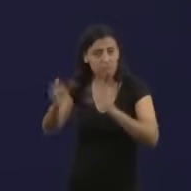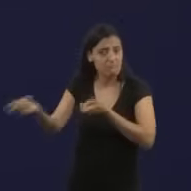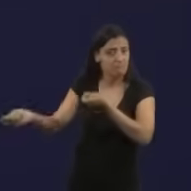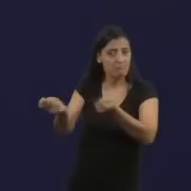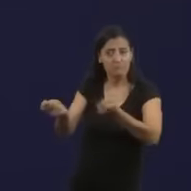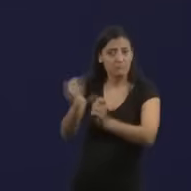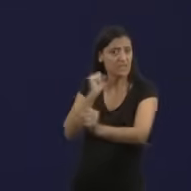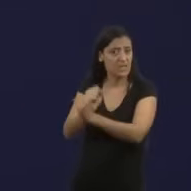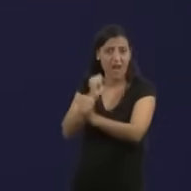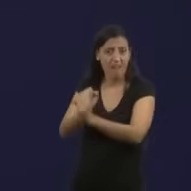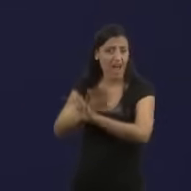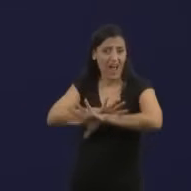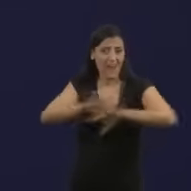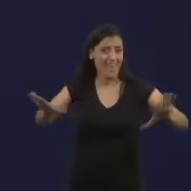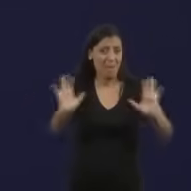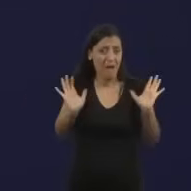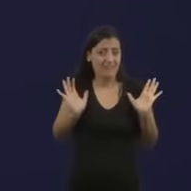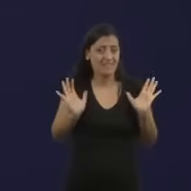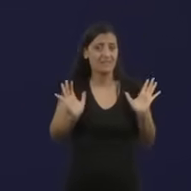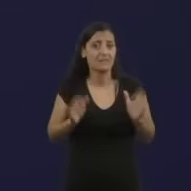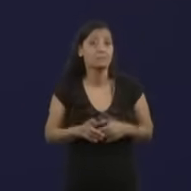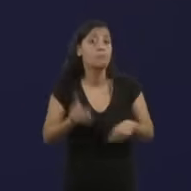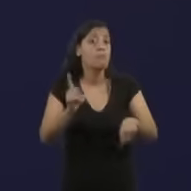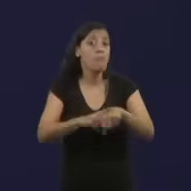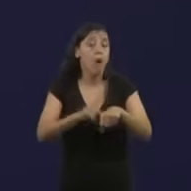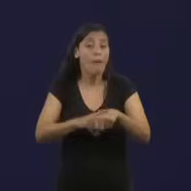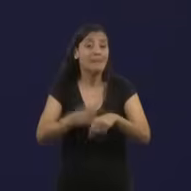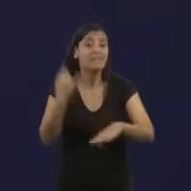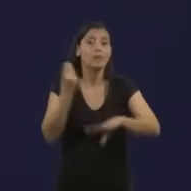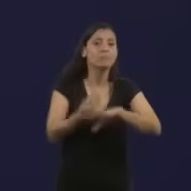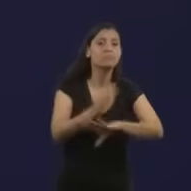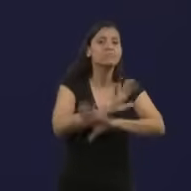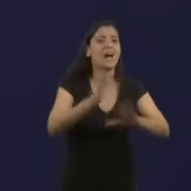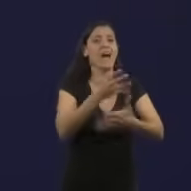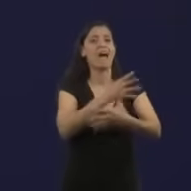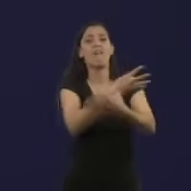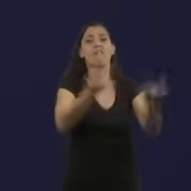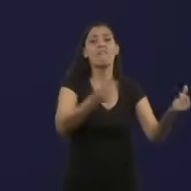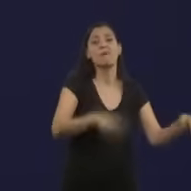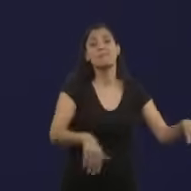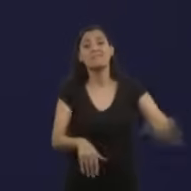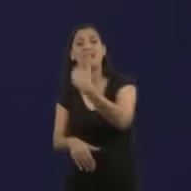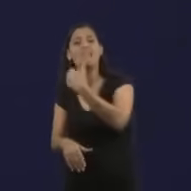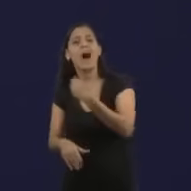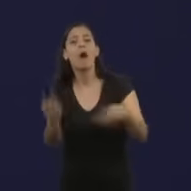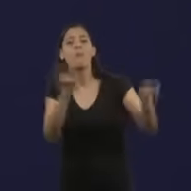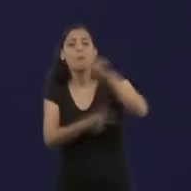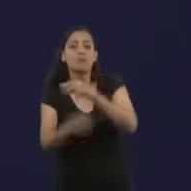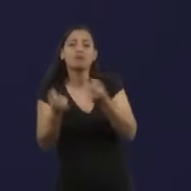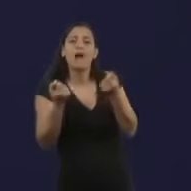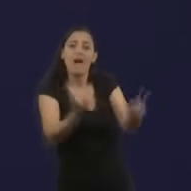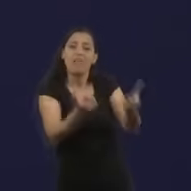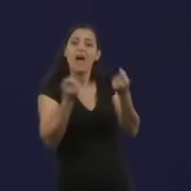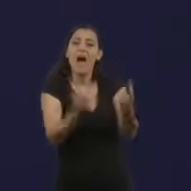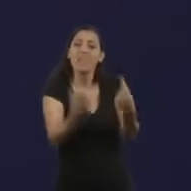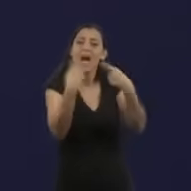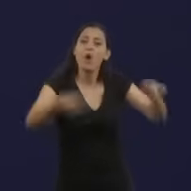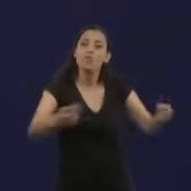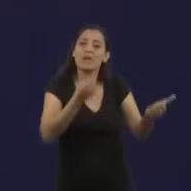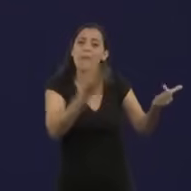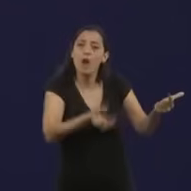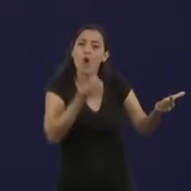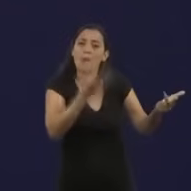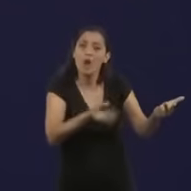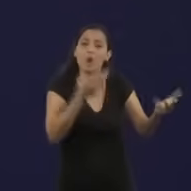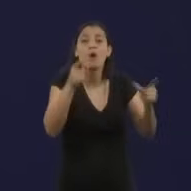que cuando uno se vaya del poder las cosas estén mejor que cuando uno ingresó al poder no un poco pasa por por ahí por mejorarle un poco